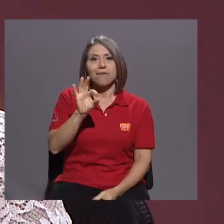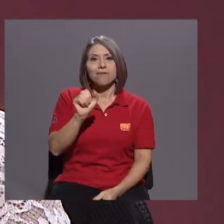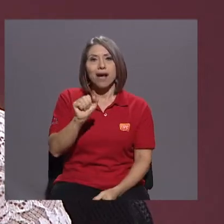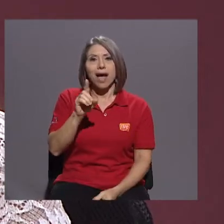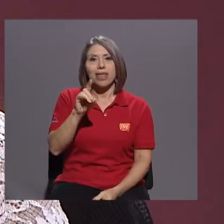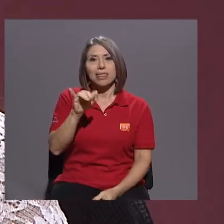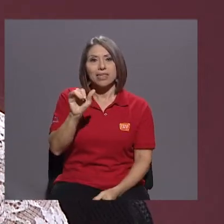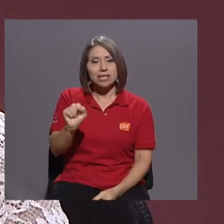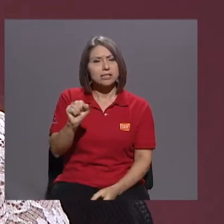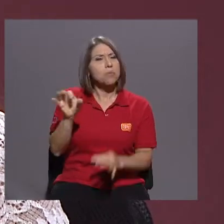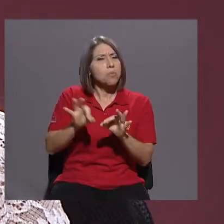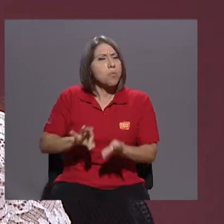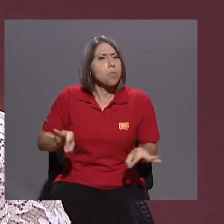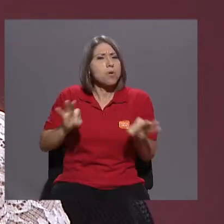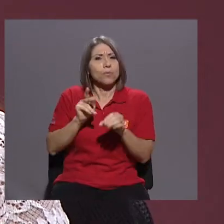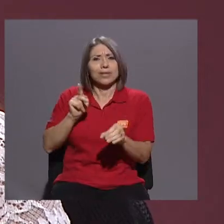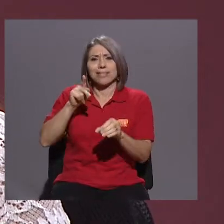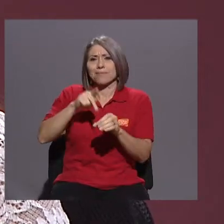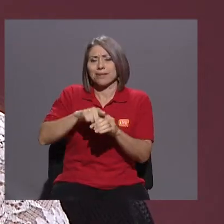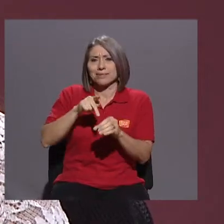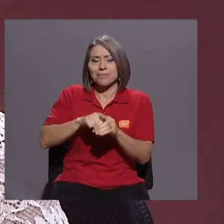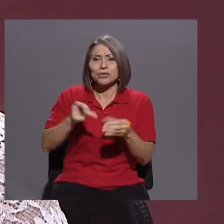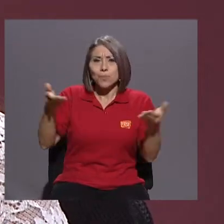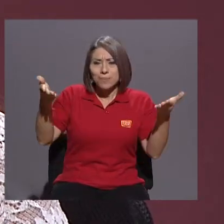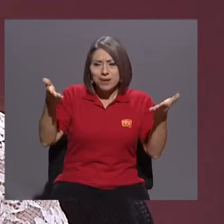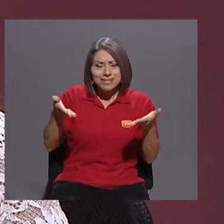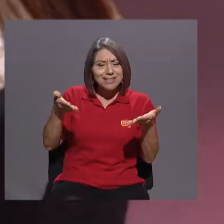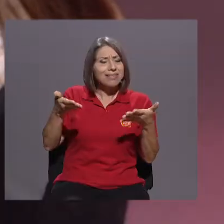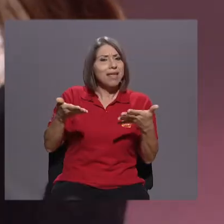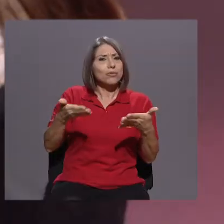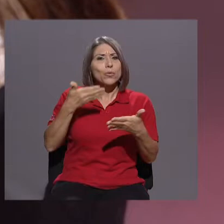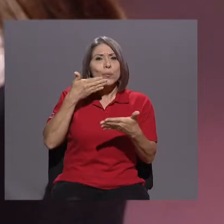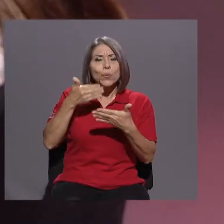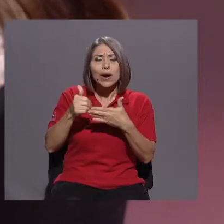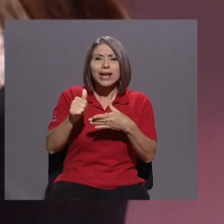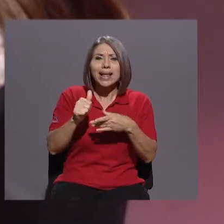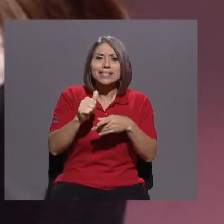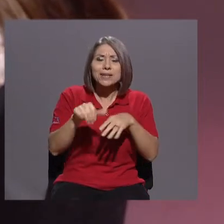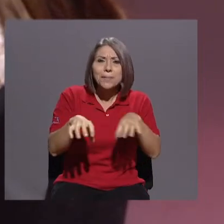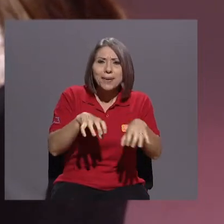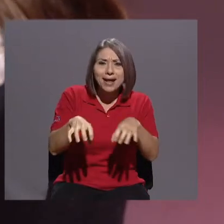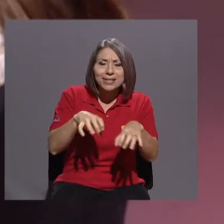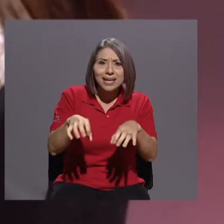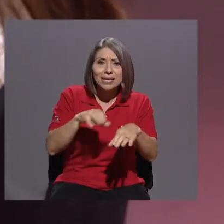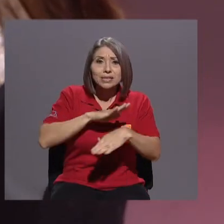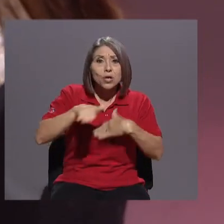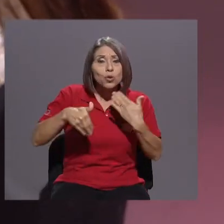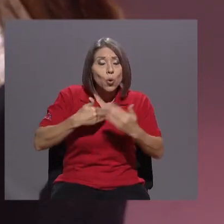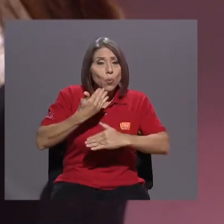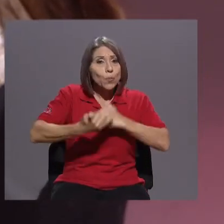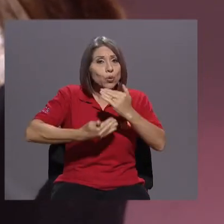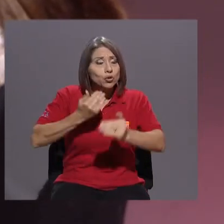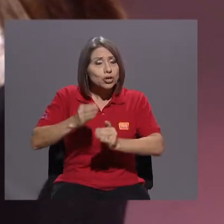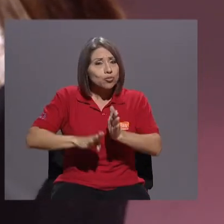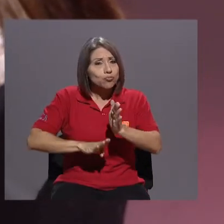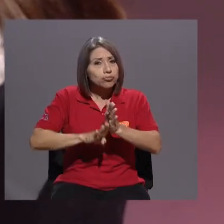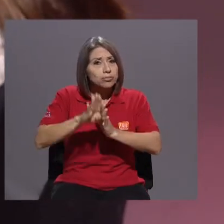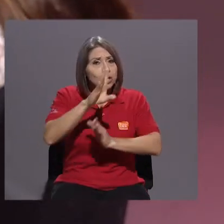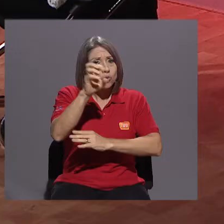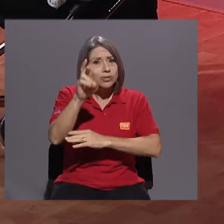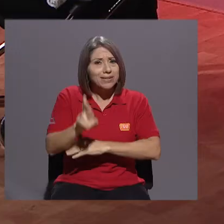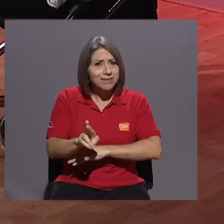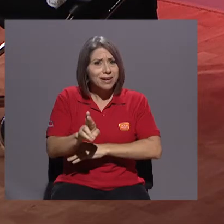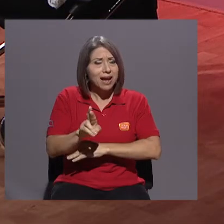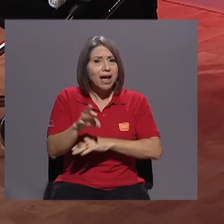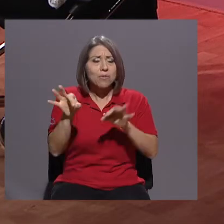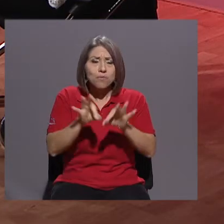participación Muy importante Presentando las buenas prácticas Y todo este proceso De crecimiento Que ha tenido En Costa Rica